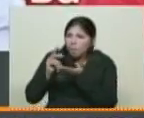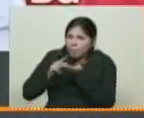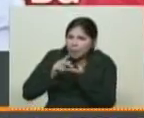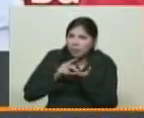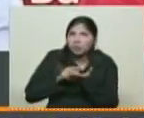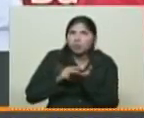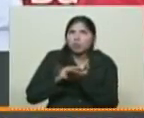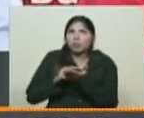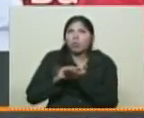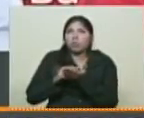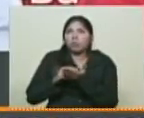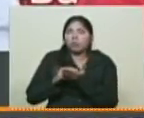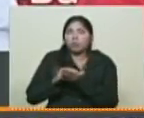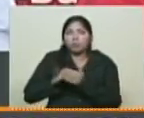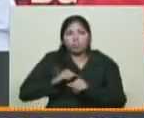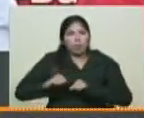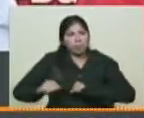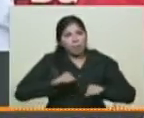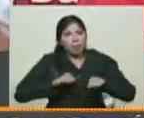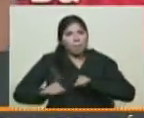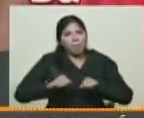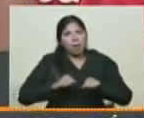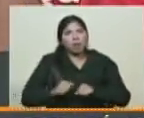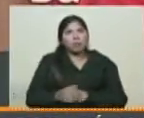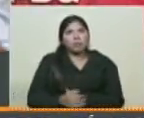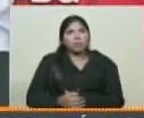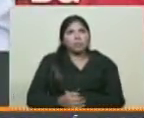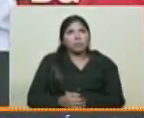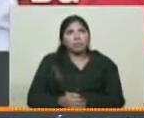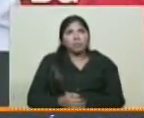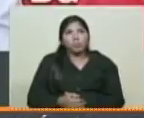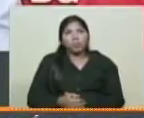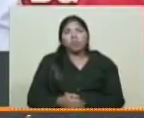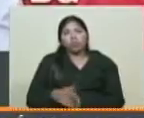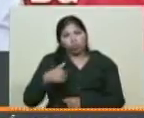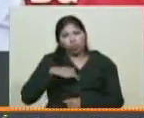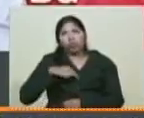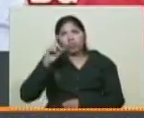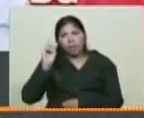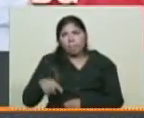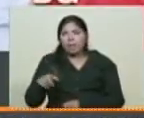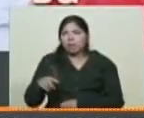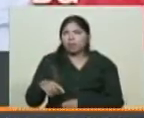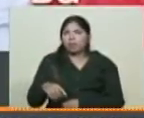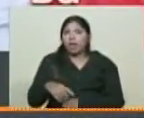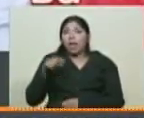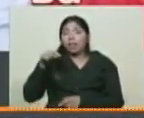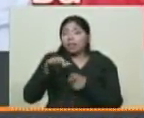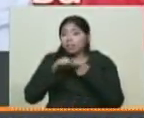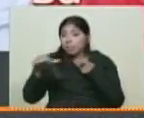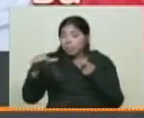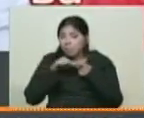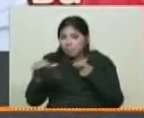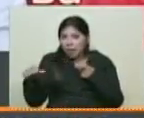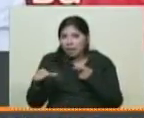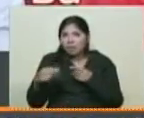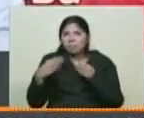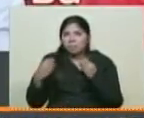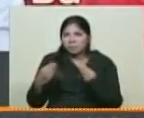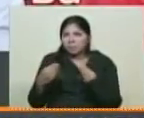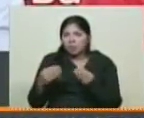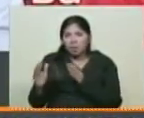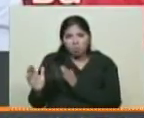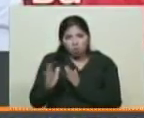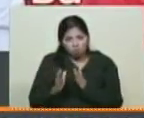activamente y de igual manera nosotros ratificamos esa convocatoria en estos días y en estas semanas en la programación